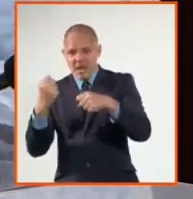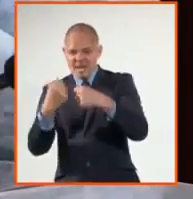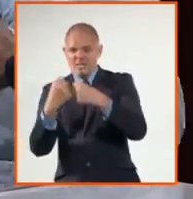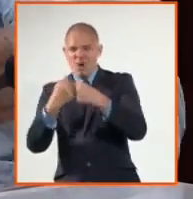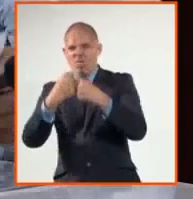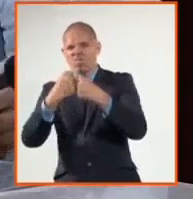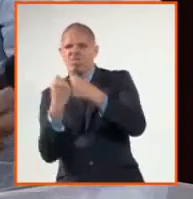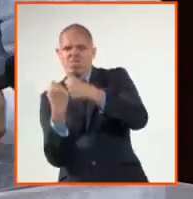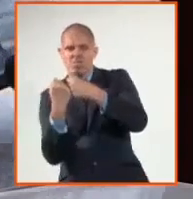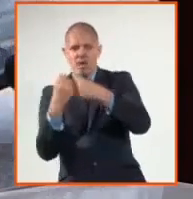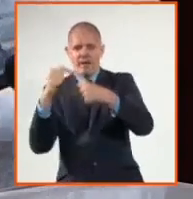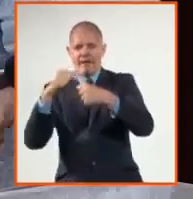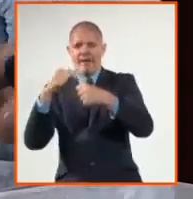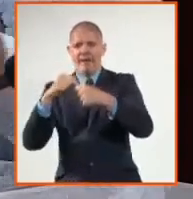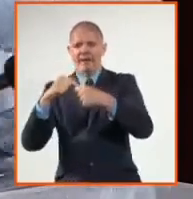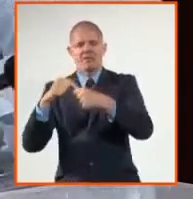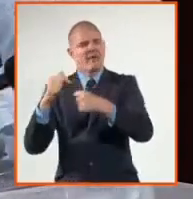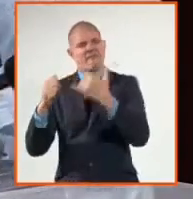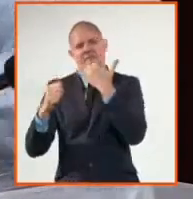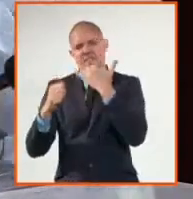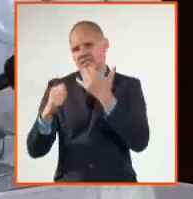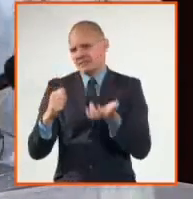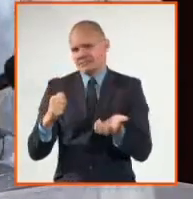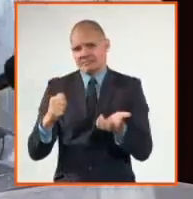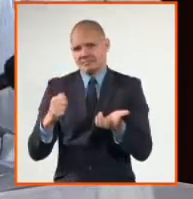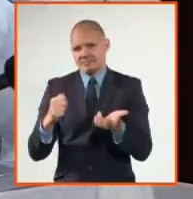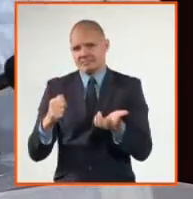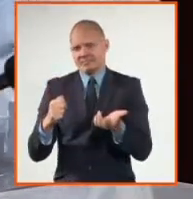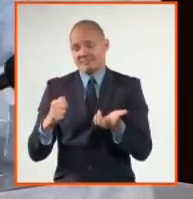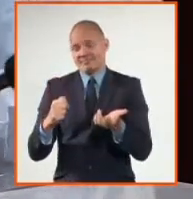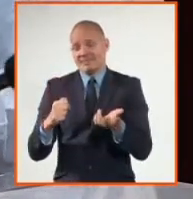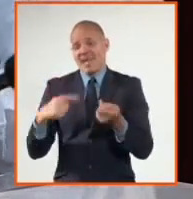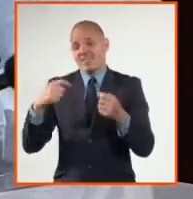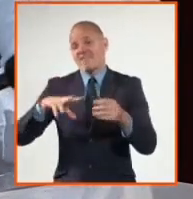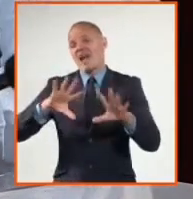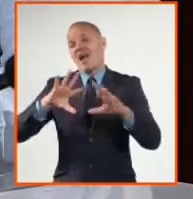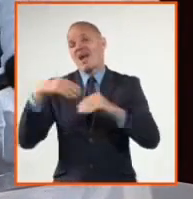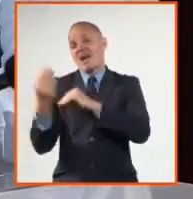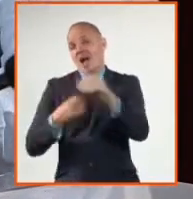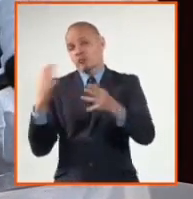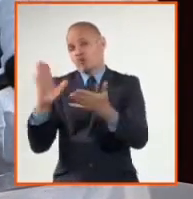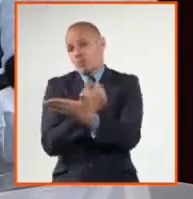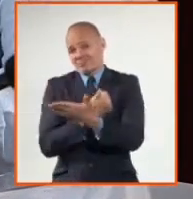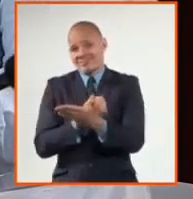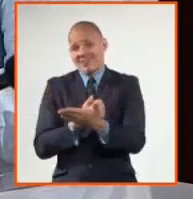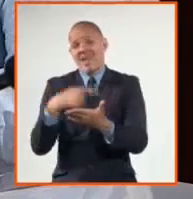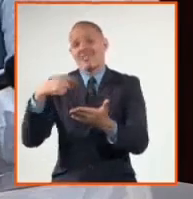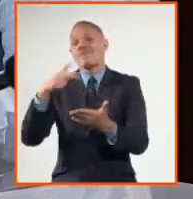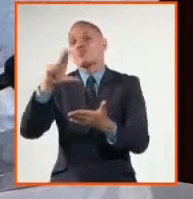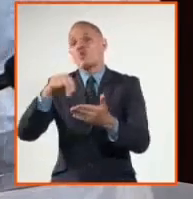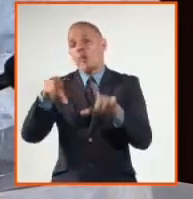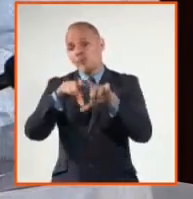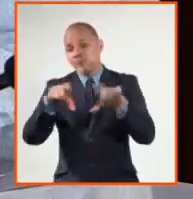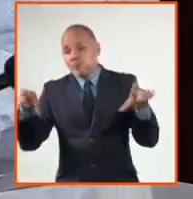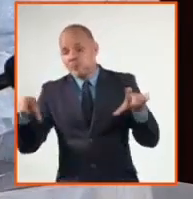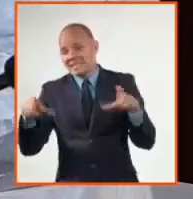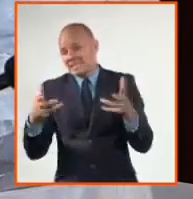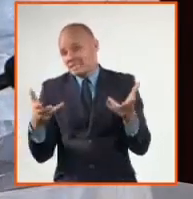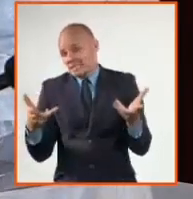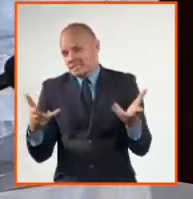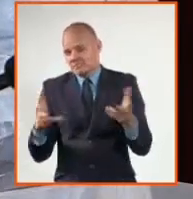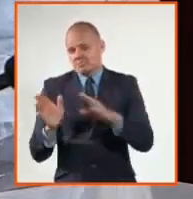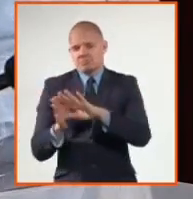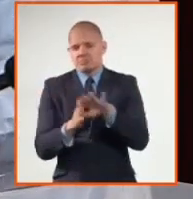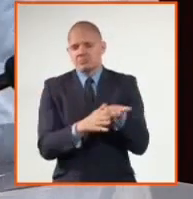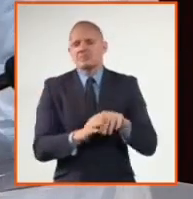inestabilidad en el caso de la turbina explicamos que se trata de un equipo principal muy complejo un equipo también